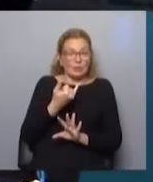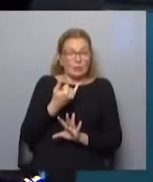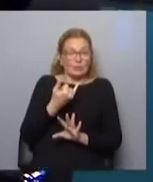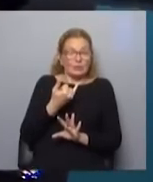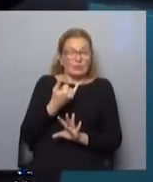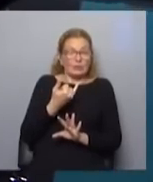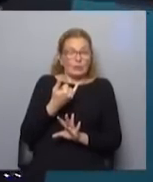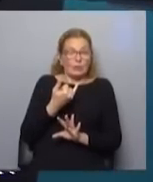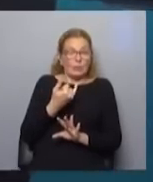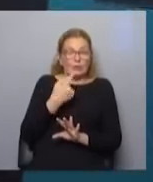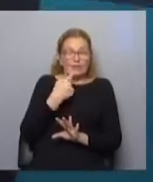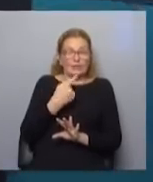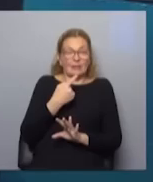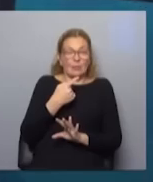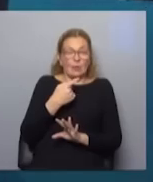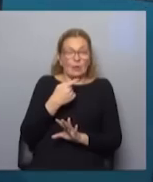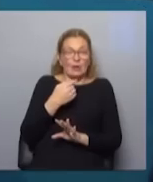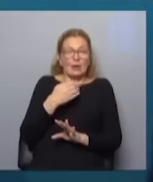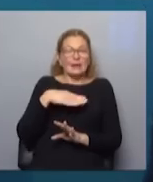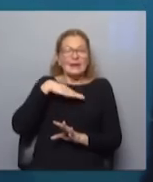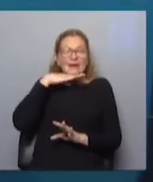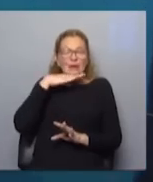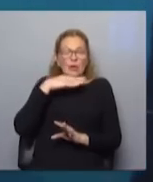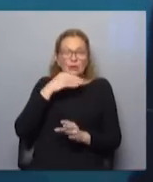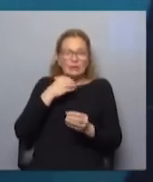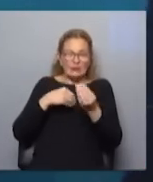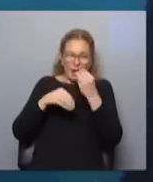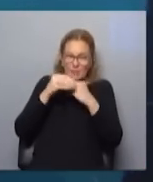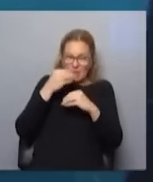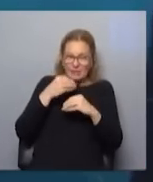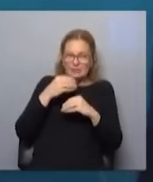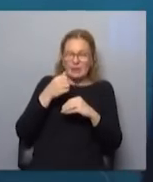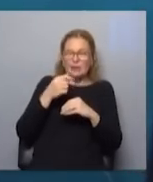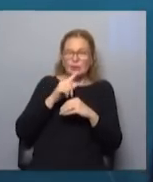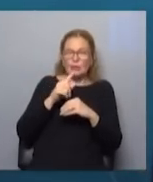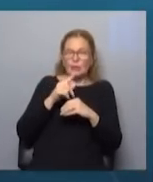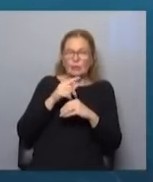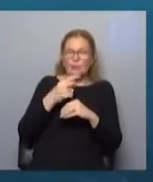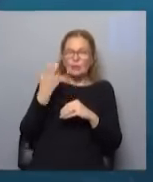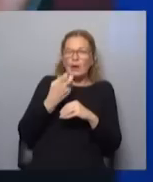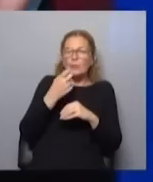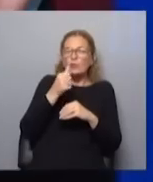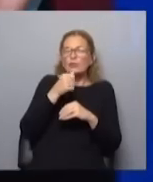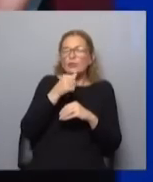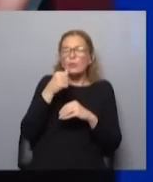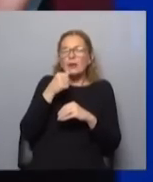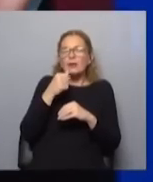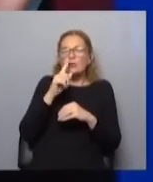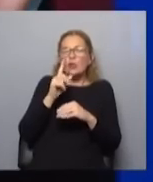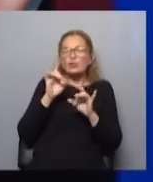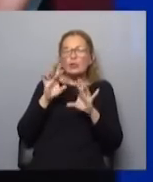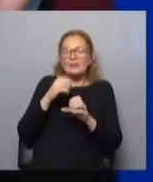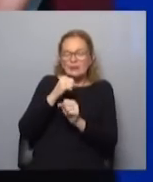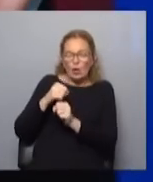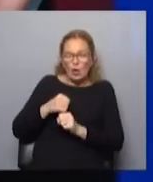como denominación cayeron está alimenta con ese paraguas resolvimos o intentamos resolver no sólo el tema o ya